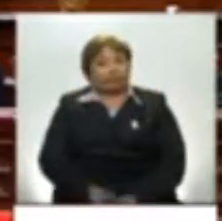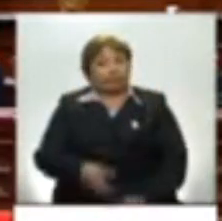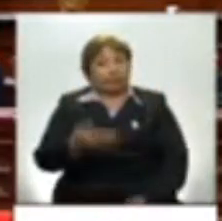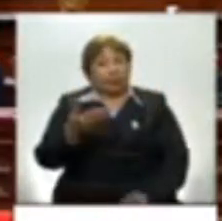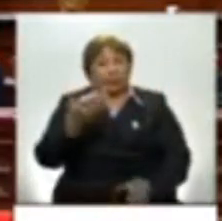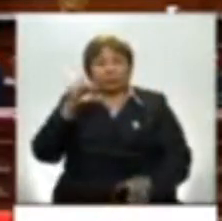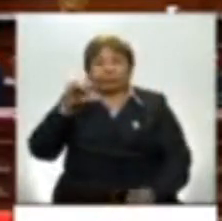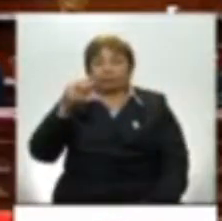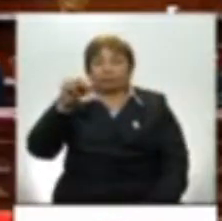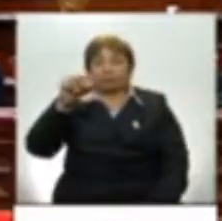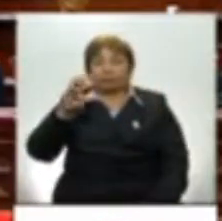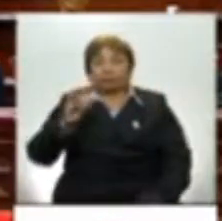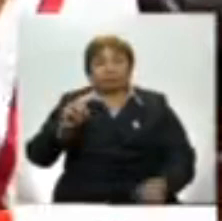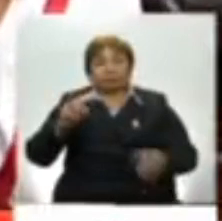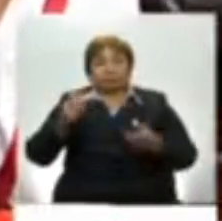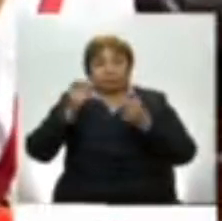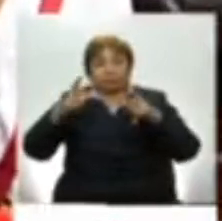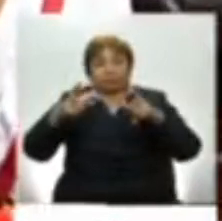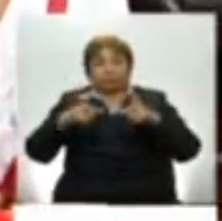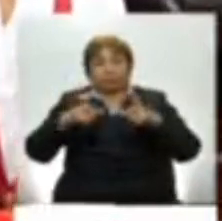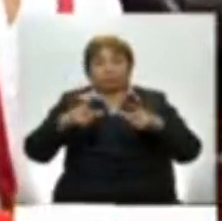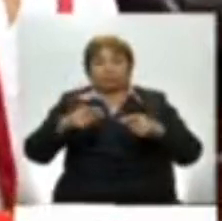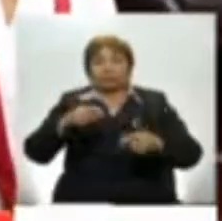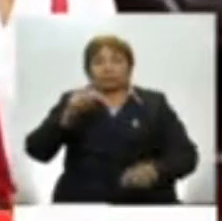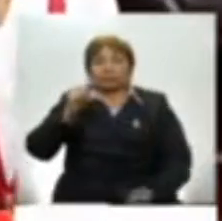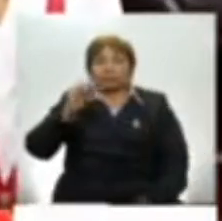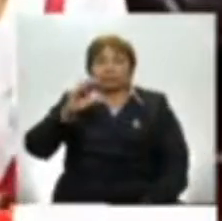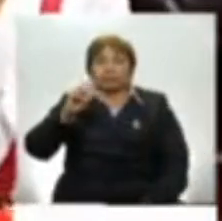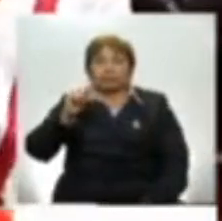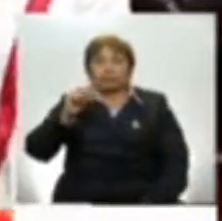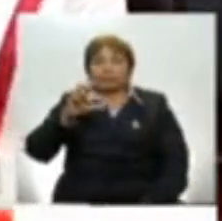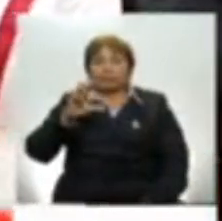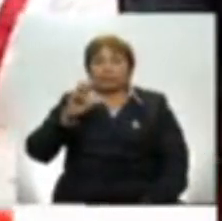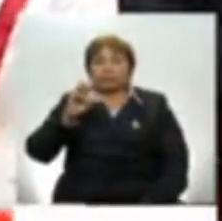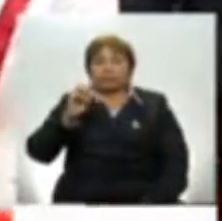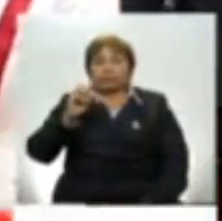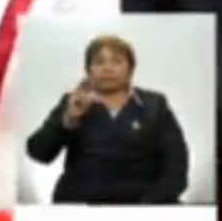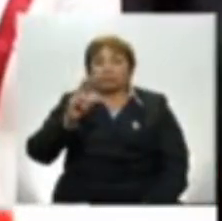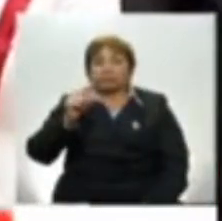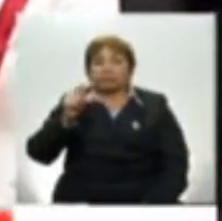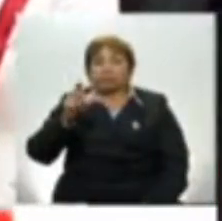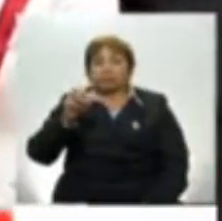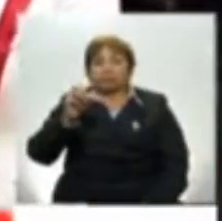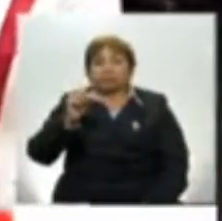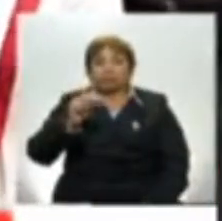Jurado Nacional de Elecciones, credencial otorgada a Kelly Roxana Portalatino Ábalos, DNI